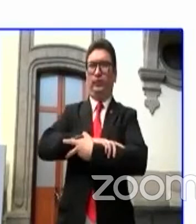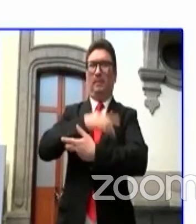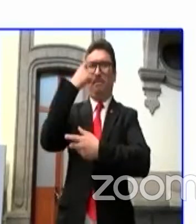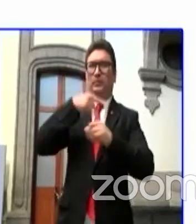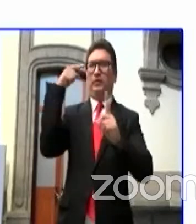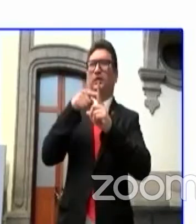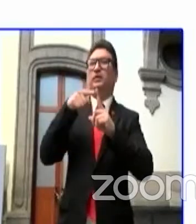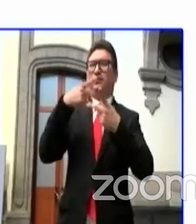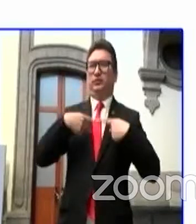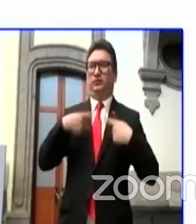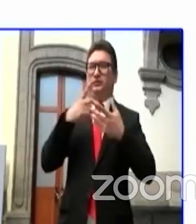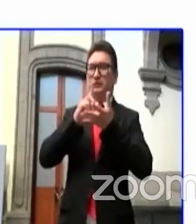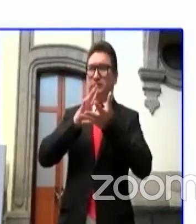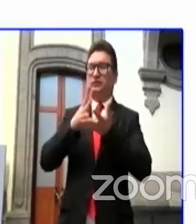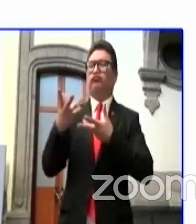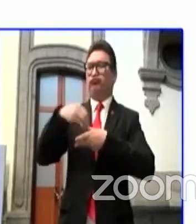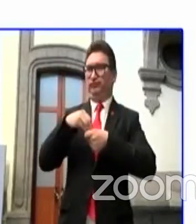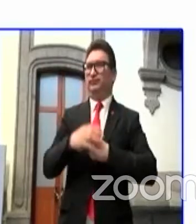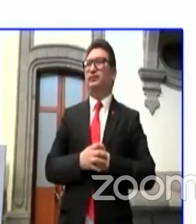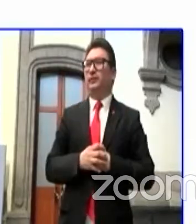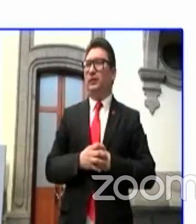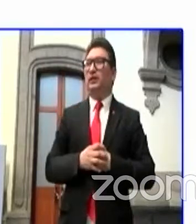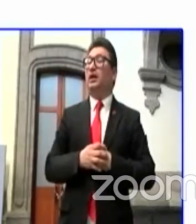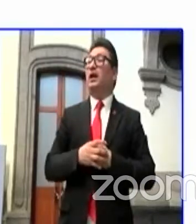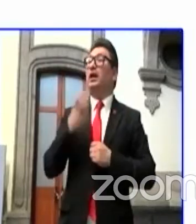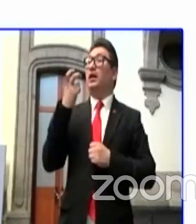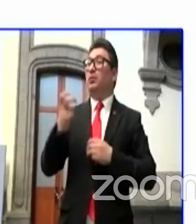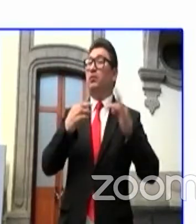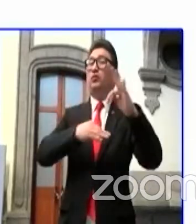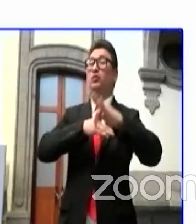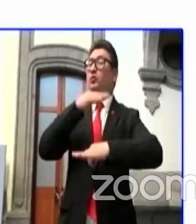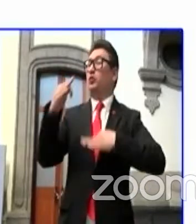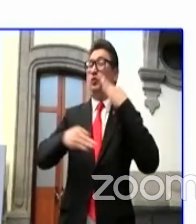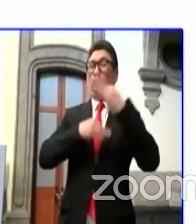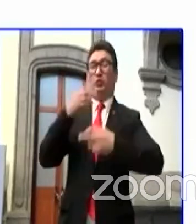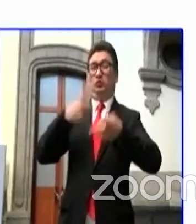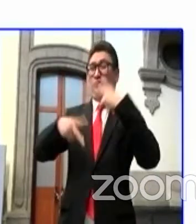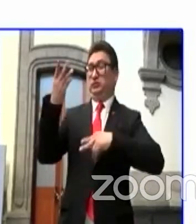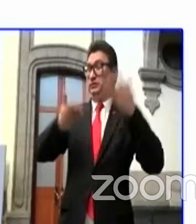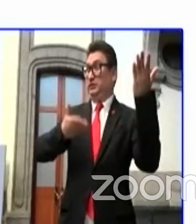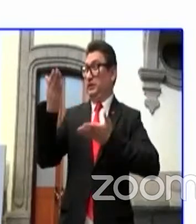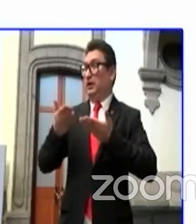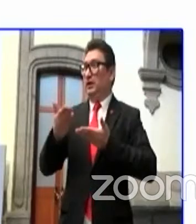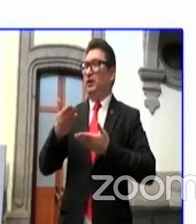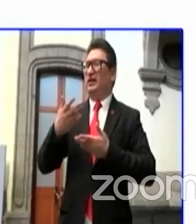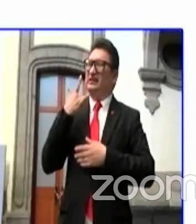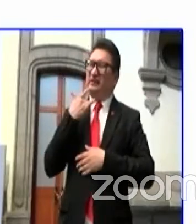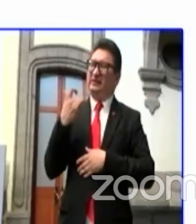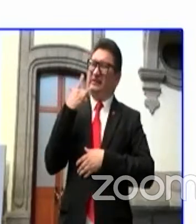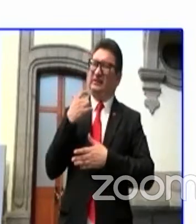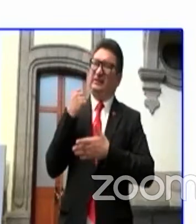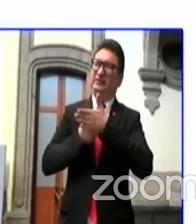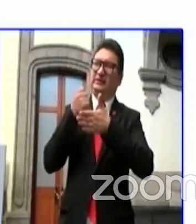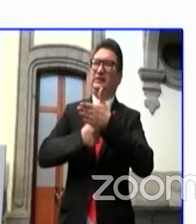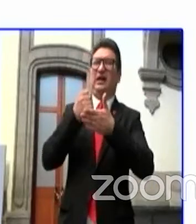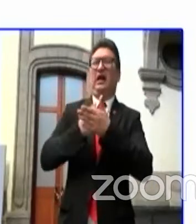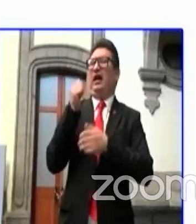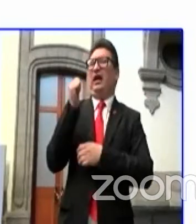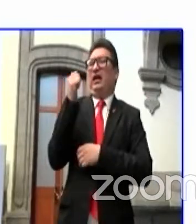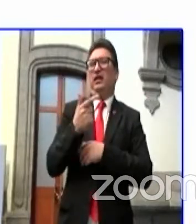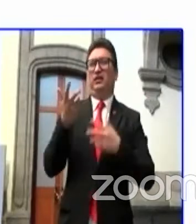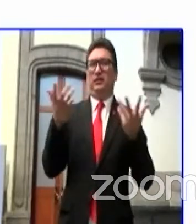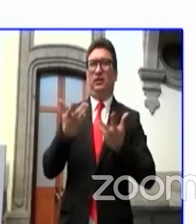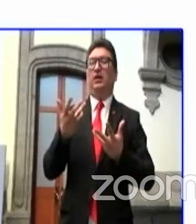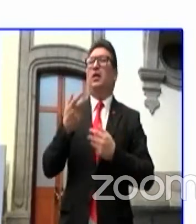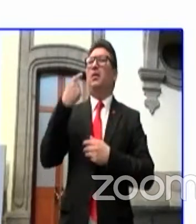con discapacidad. Quiero decirles que todos los que estamos aquí presentes hemos luchado de alguna u otra manera